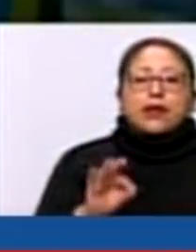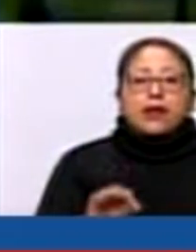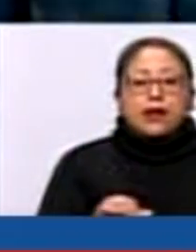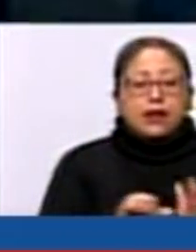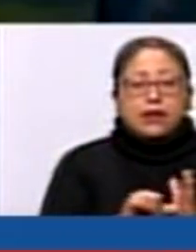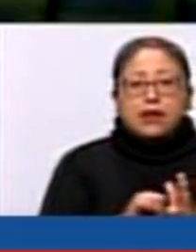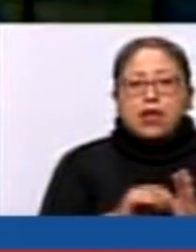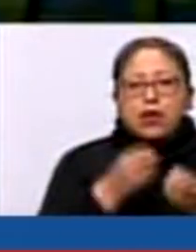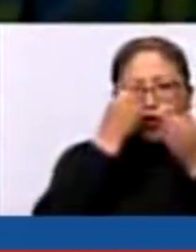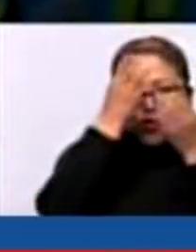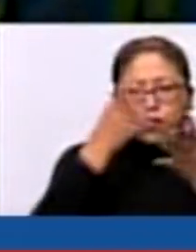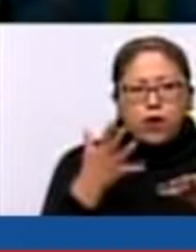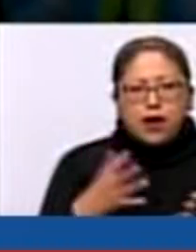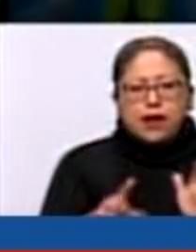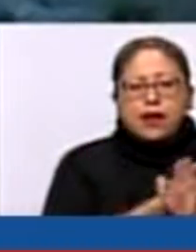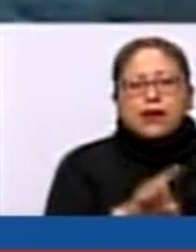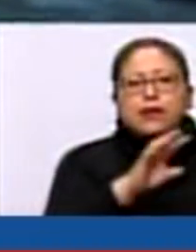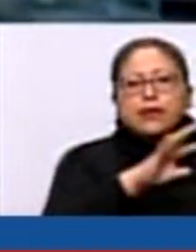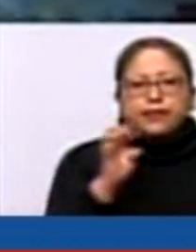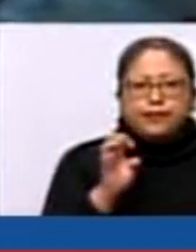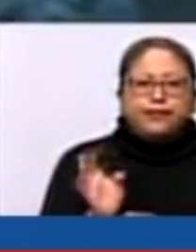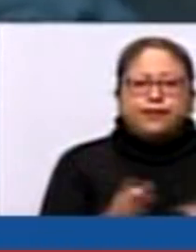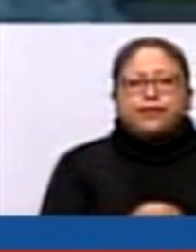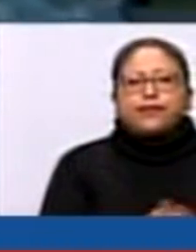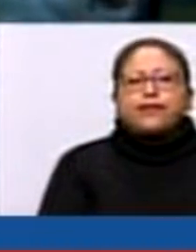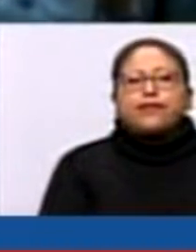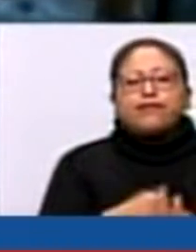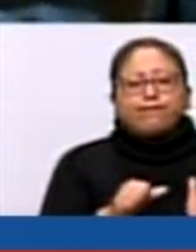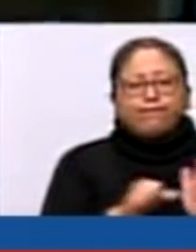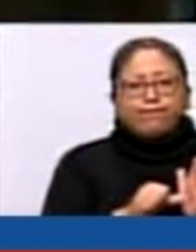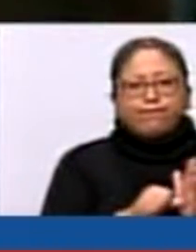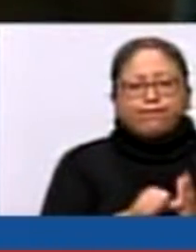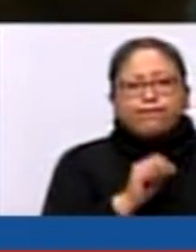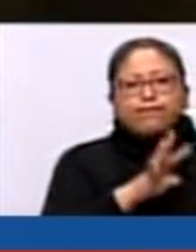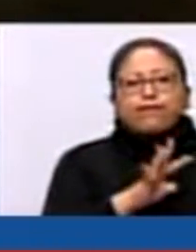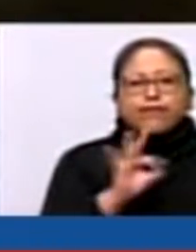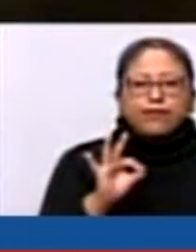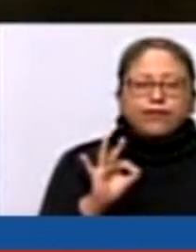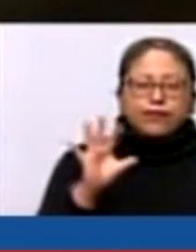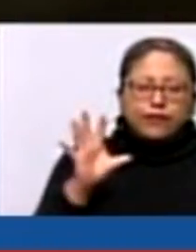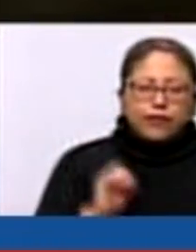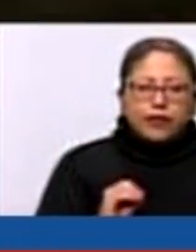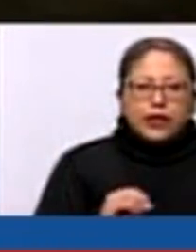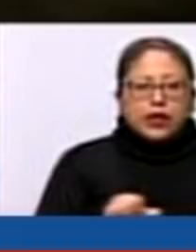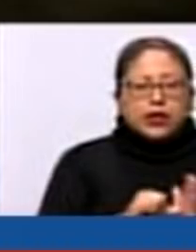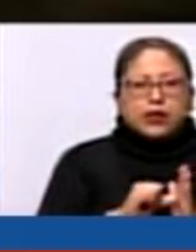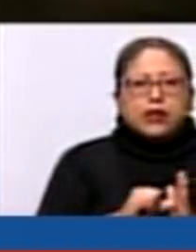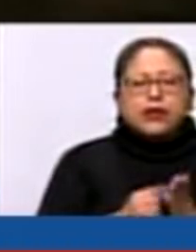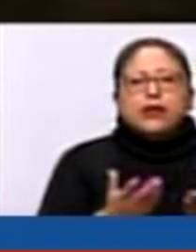nuestro país. Tampoco se ha cumplido los artículos 49 y 50